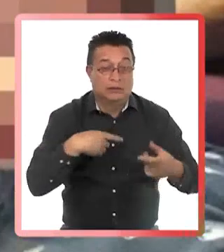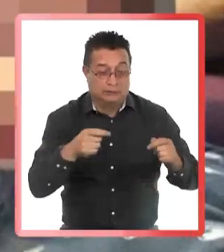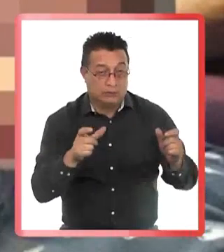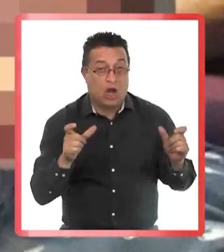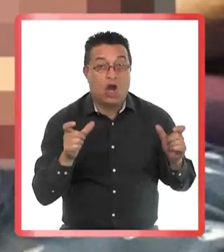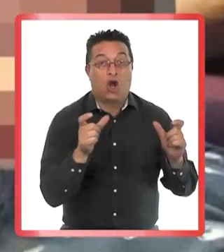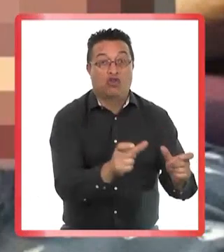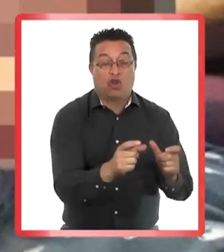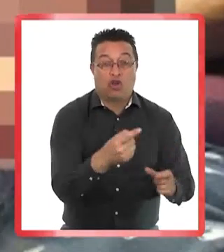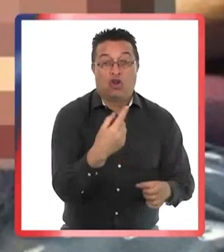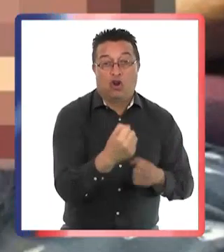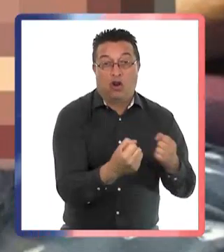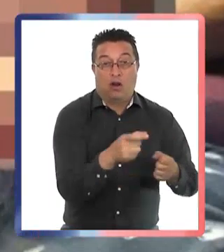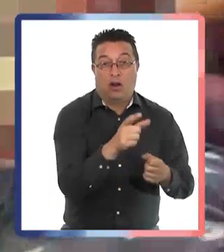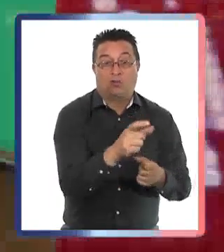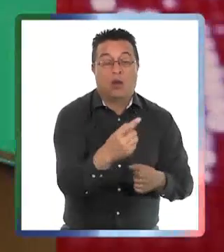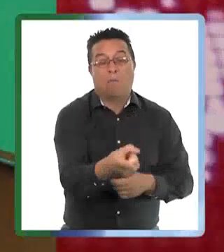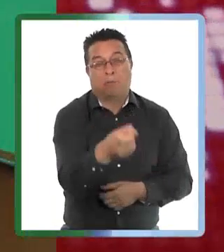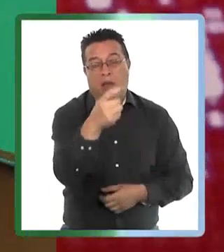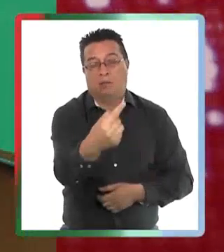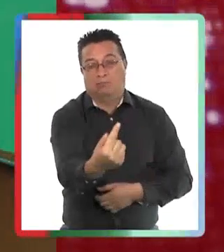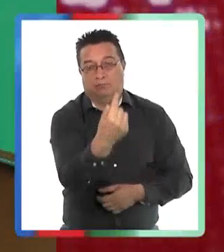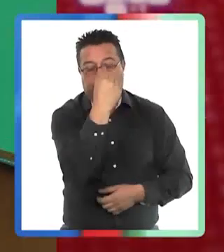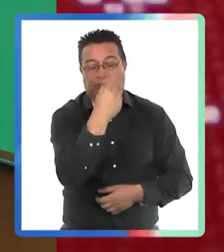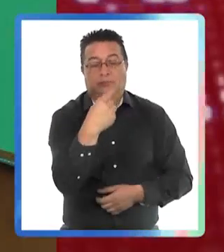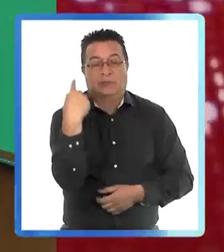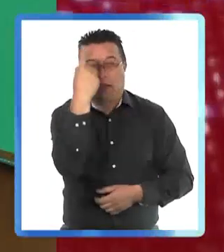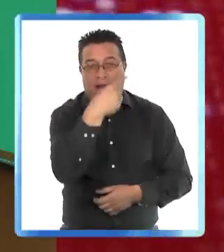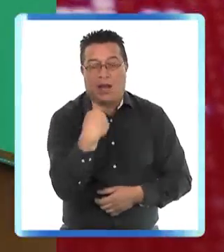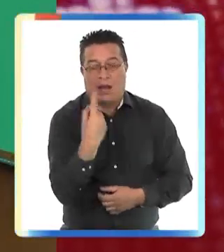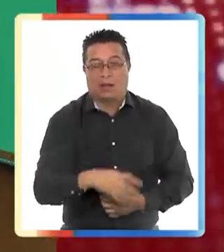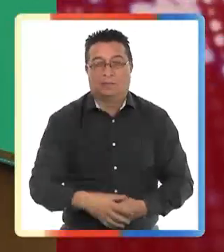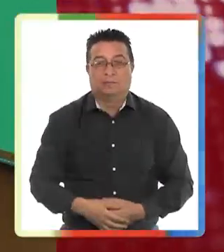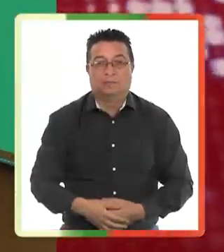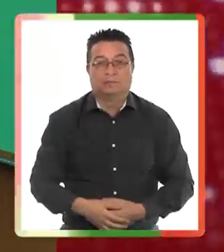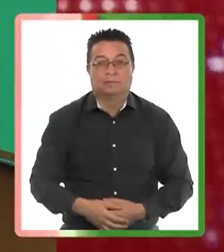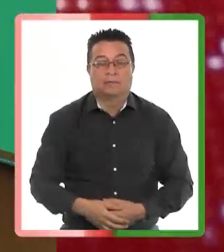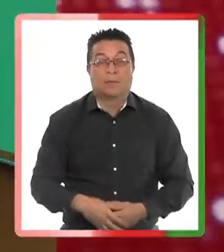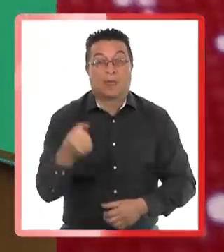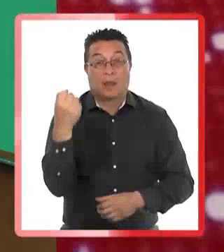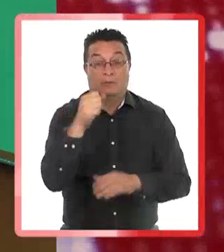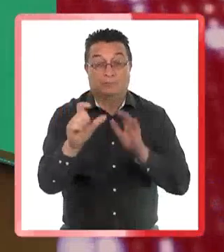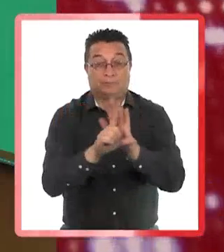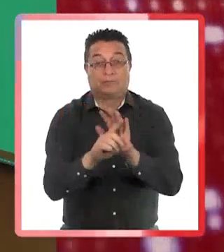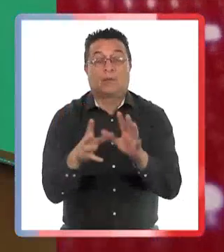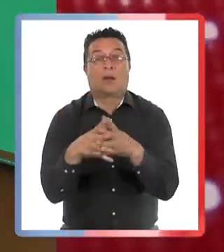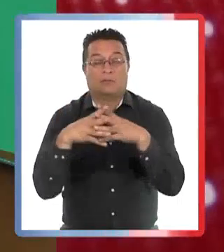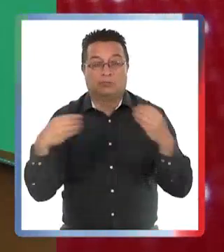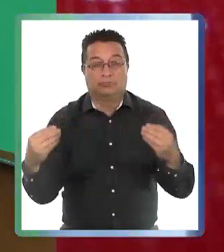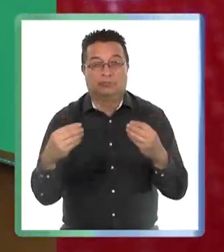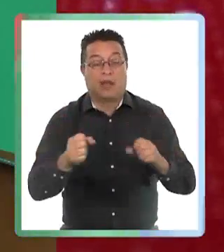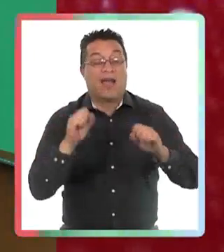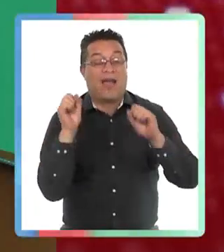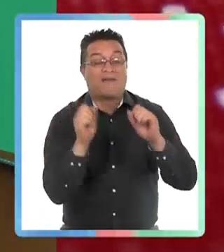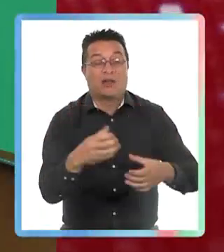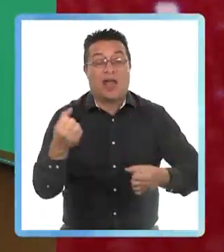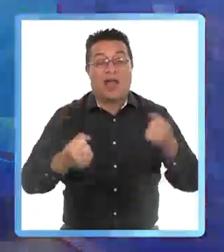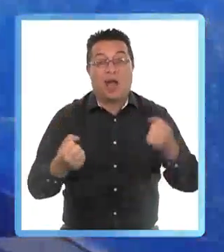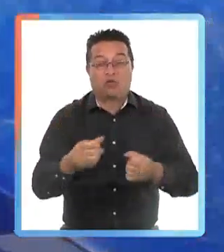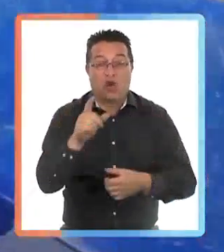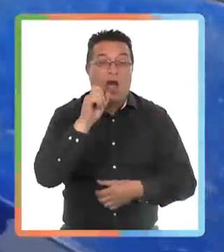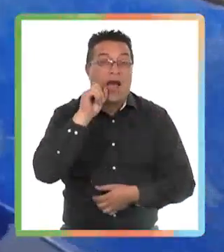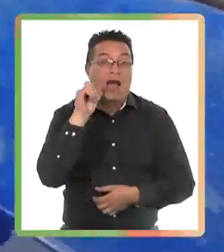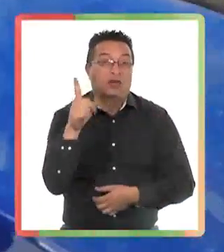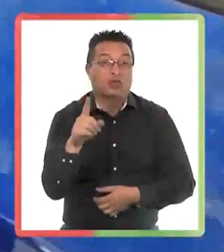motorista de Carabineros Daniel Palma intentó controlar a estos vehículos y recibió un disparo directo en su rostro. Los